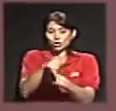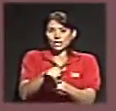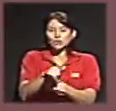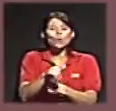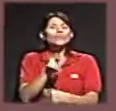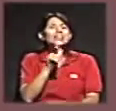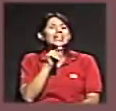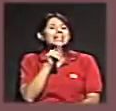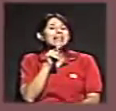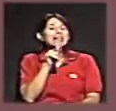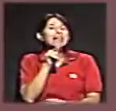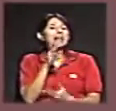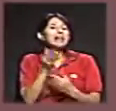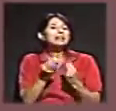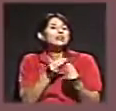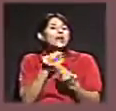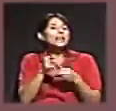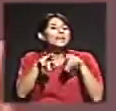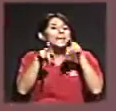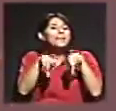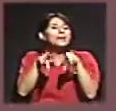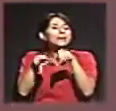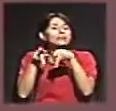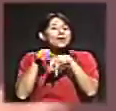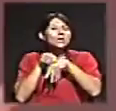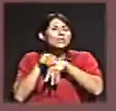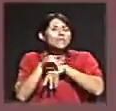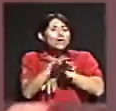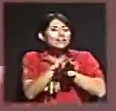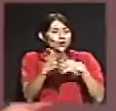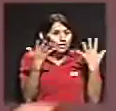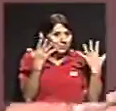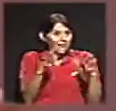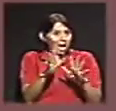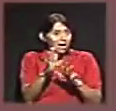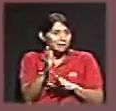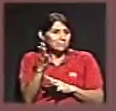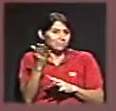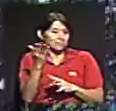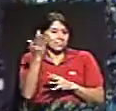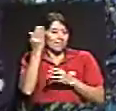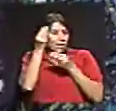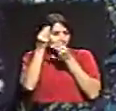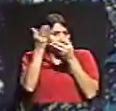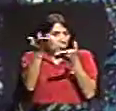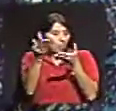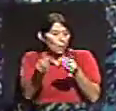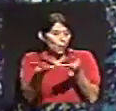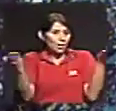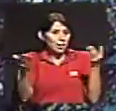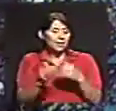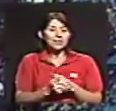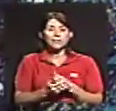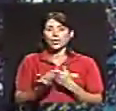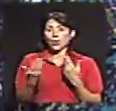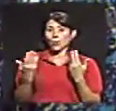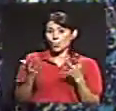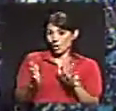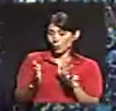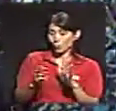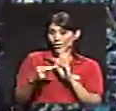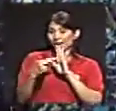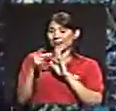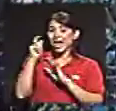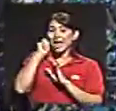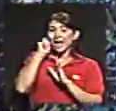las figuras de influencia? Tengo entendido, ya se ha discutido públicamente. Bueno, la representante de la